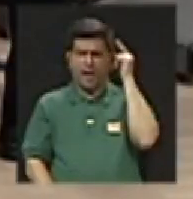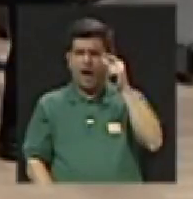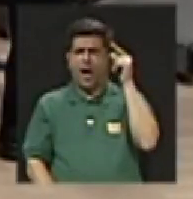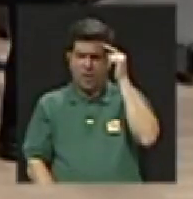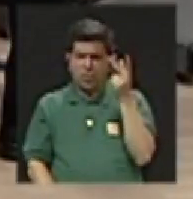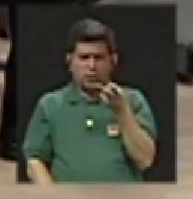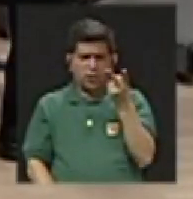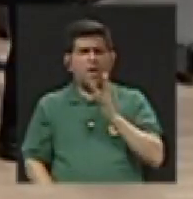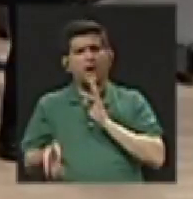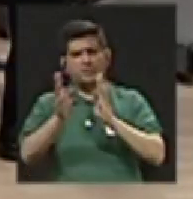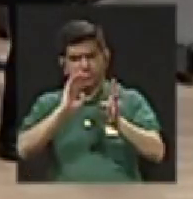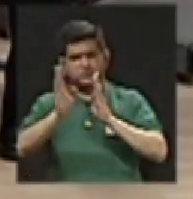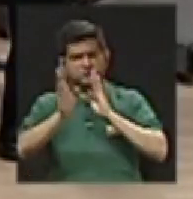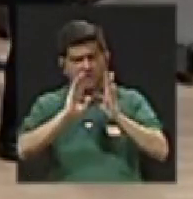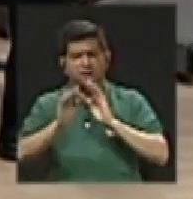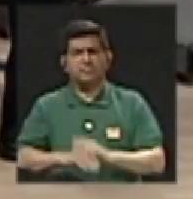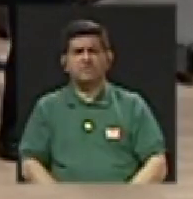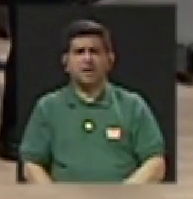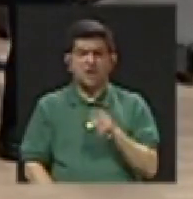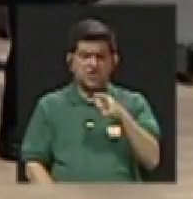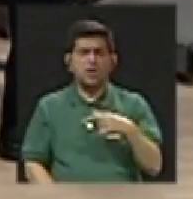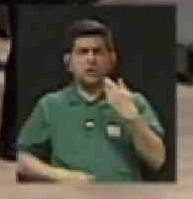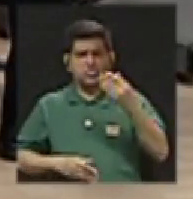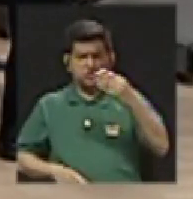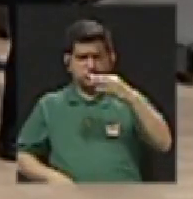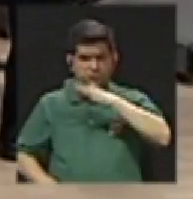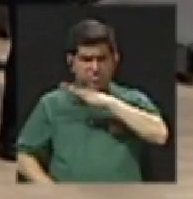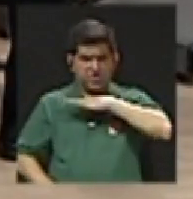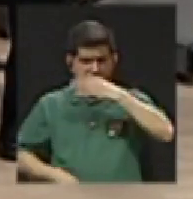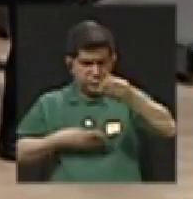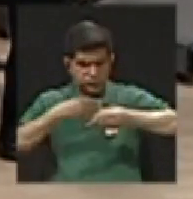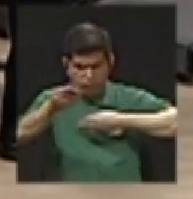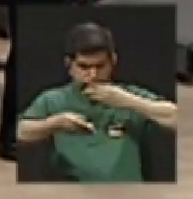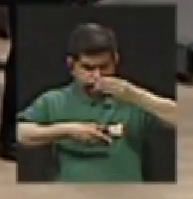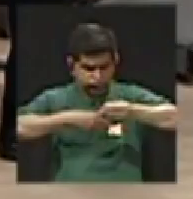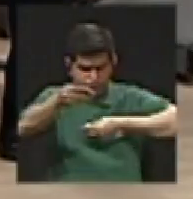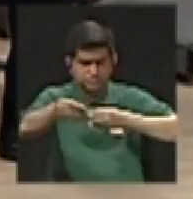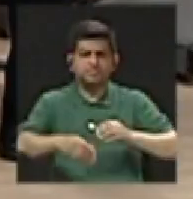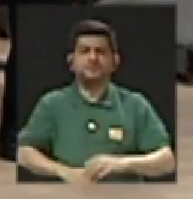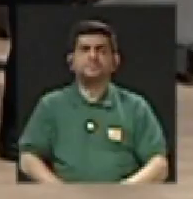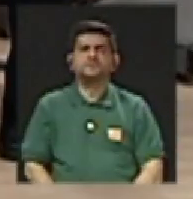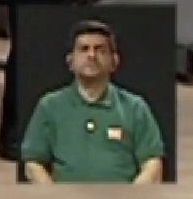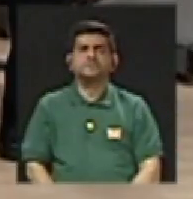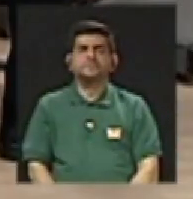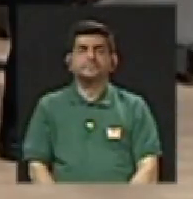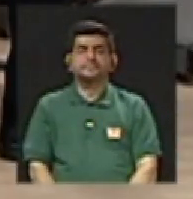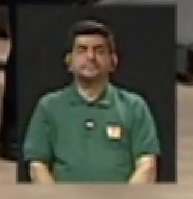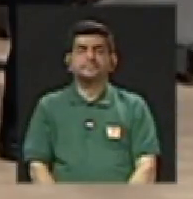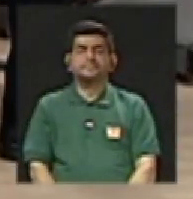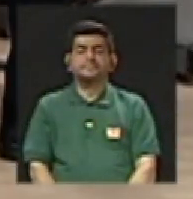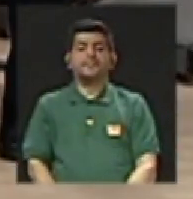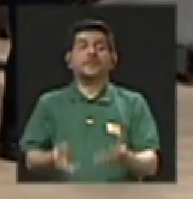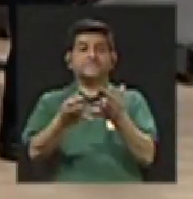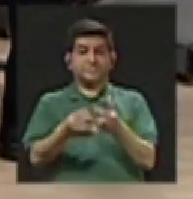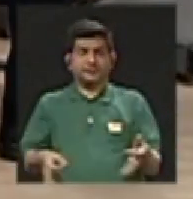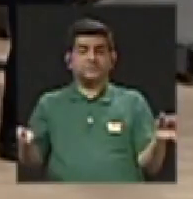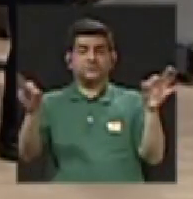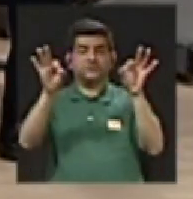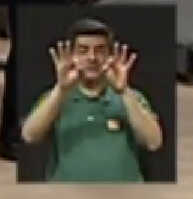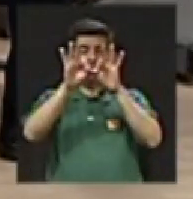que ellos dos conversan y se han retroalimentado, y es muy